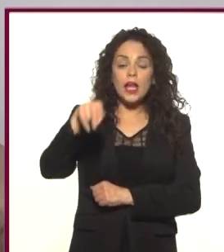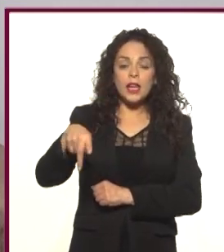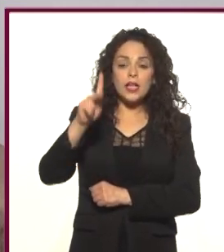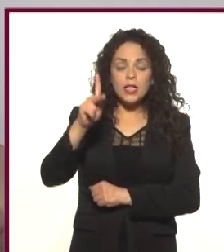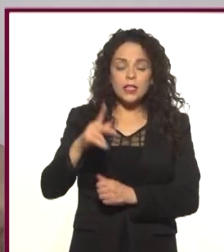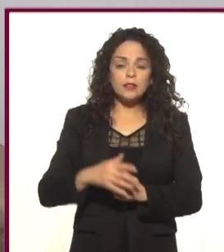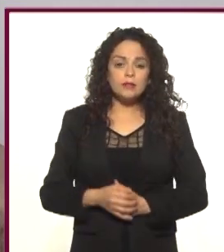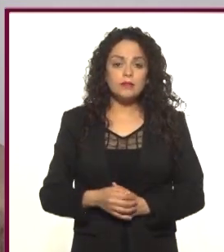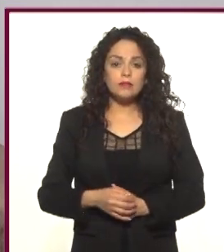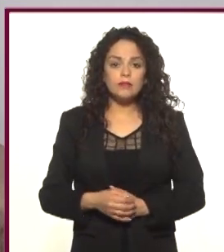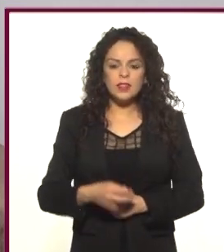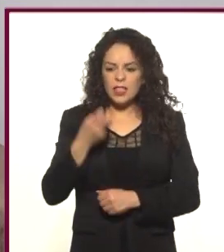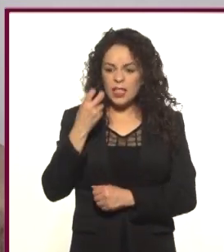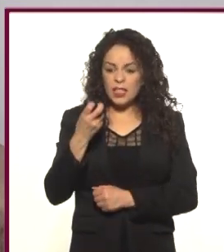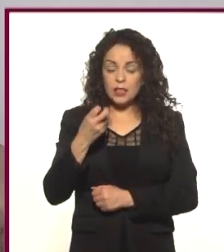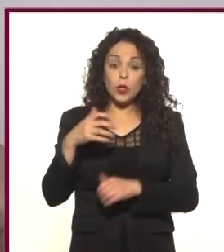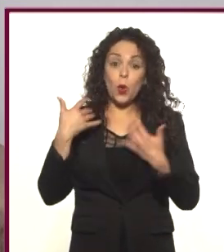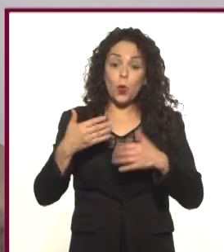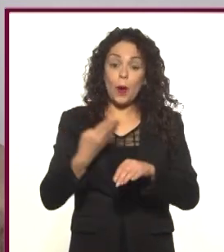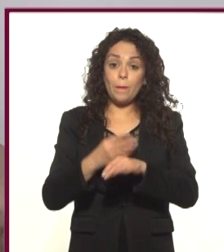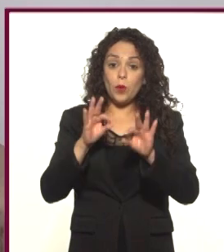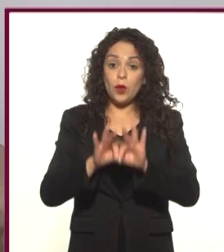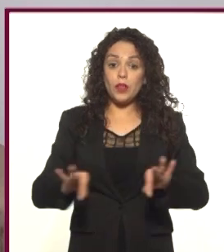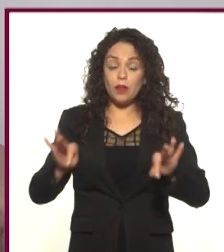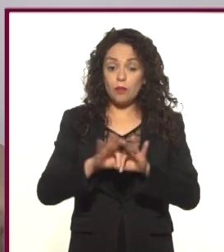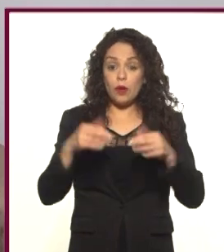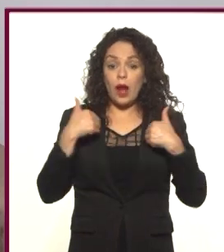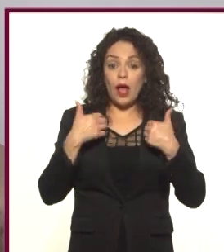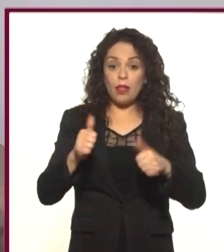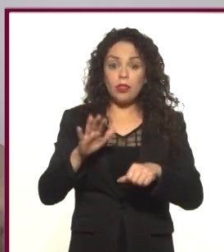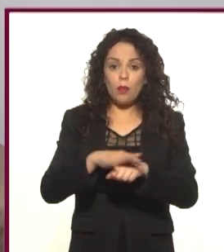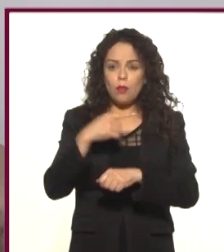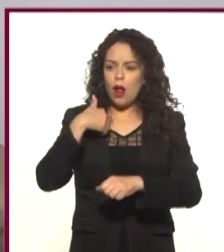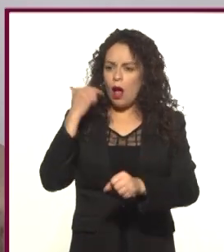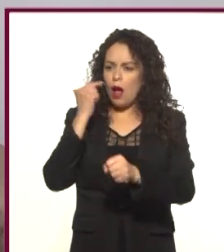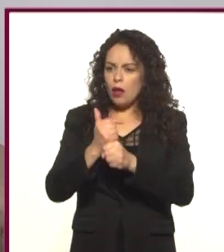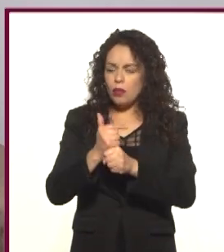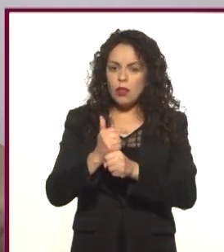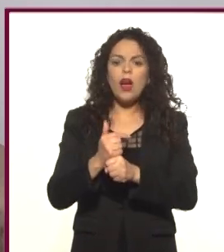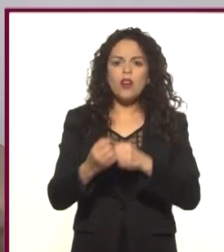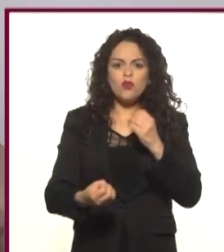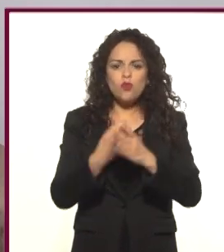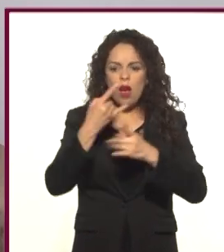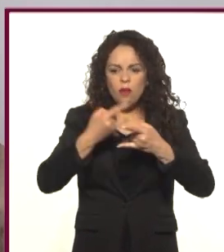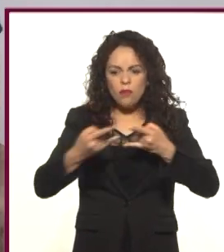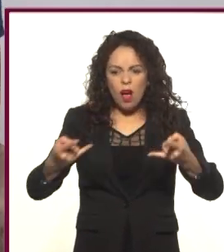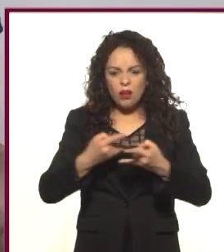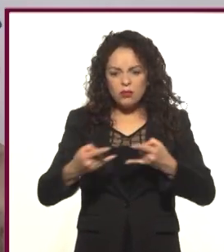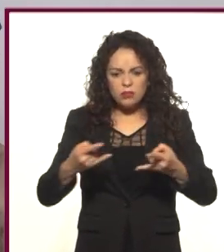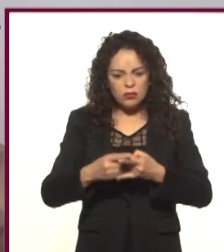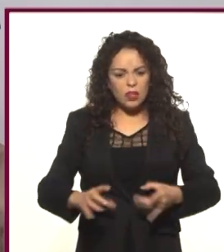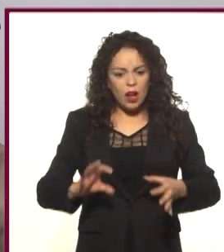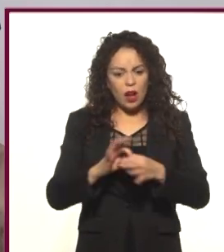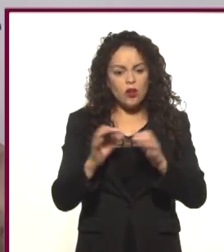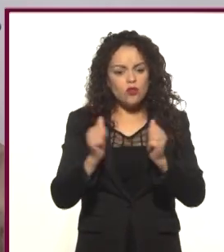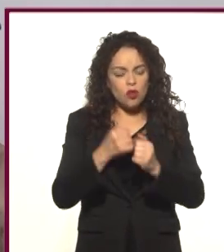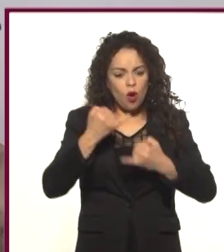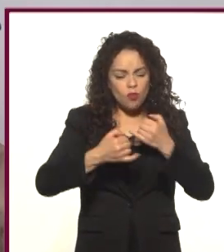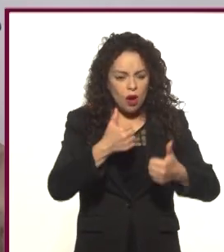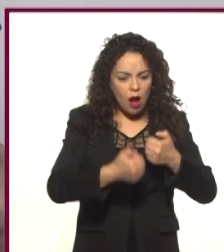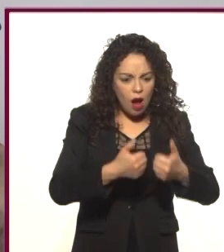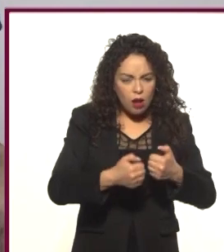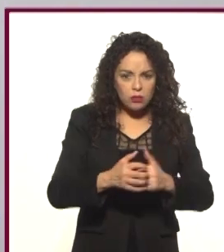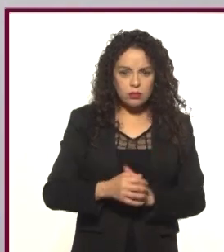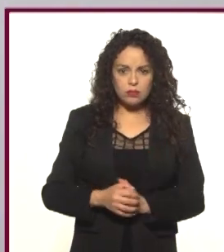Link. Y de hecho, este es un dato súper importante para entender por qué me di cuenta que las nuevas narrativas se aplican también a los